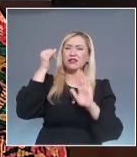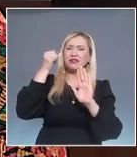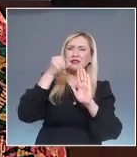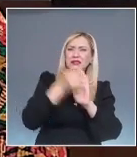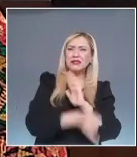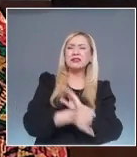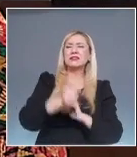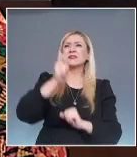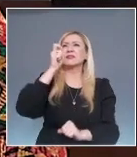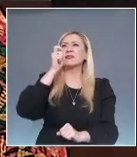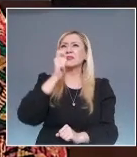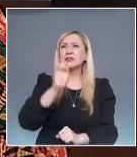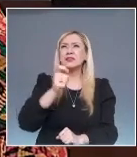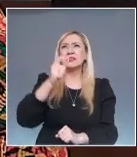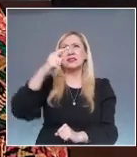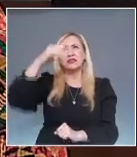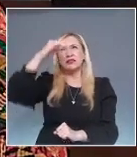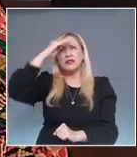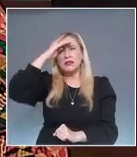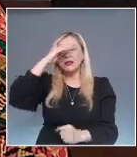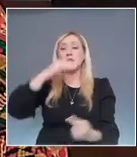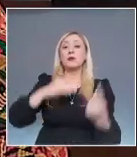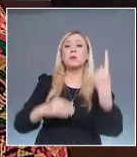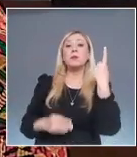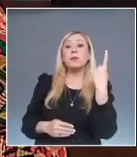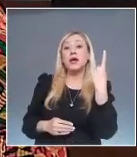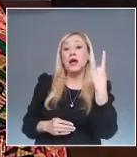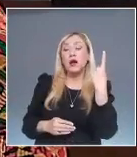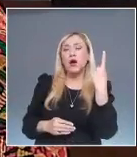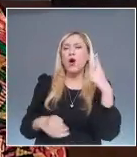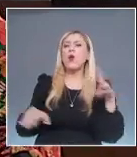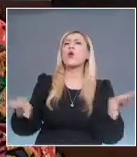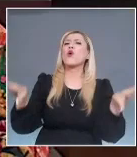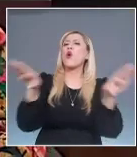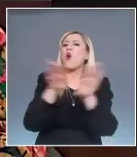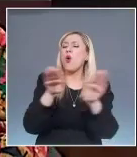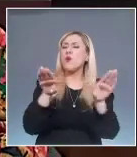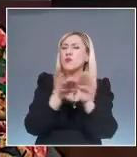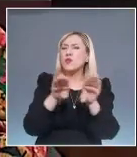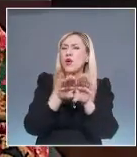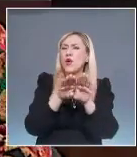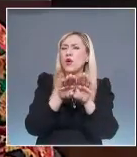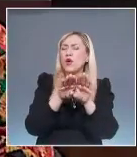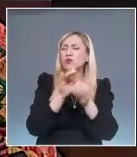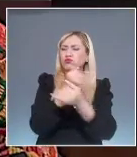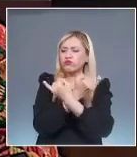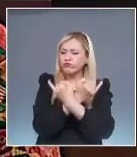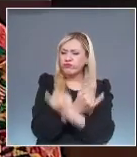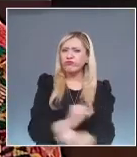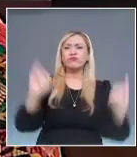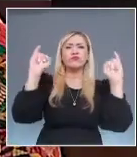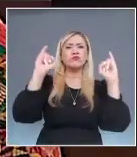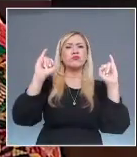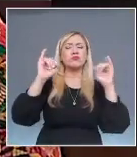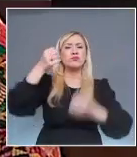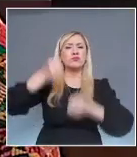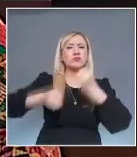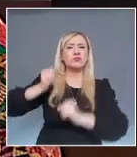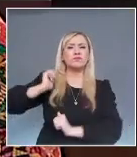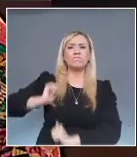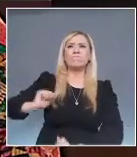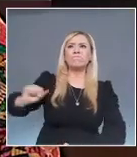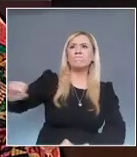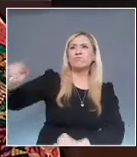regionalmente, primero, cómo fortalecer la independencia de nuestros poderes judiciales y